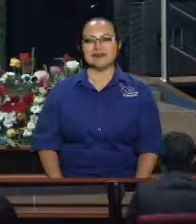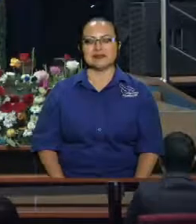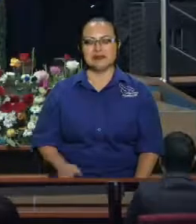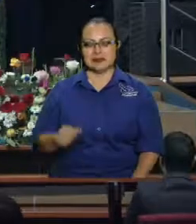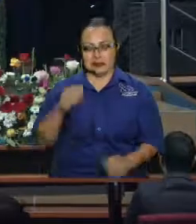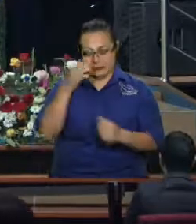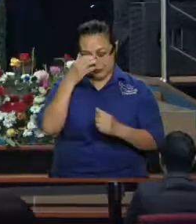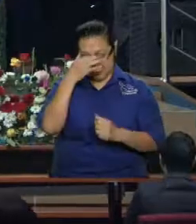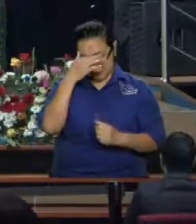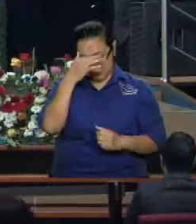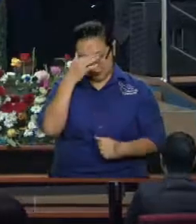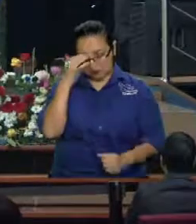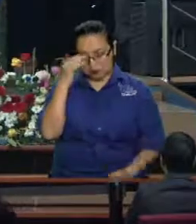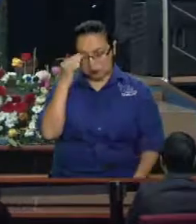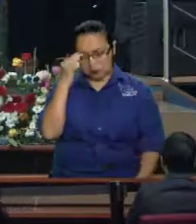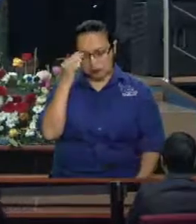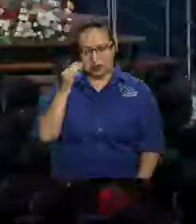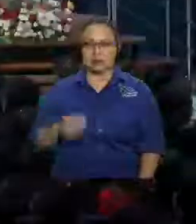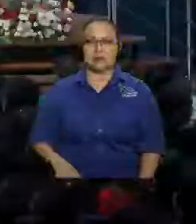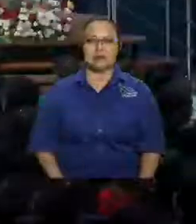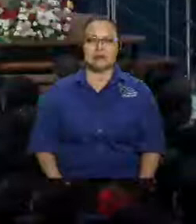Ok.